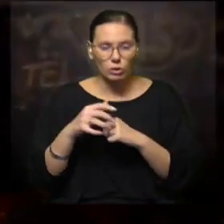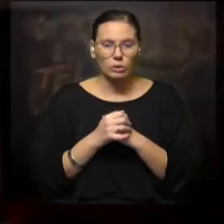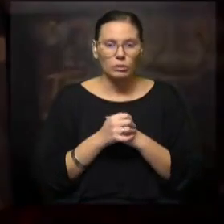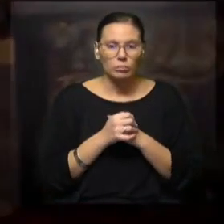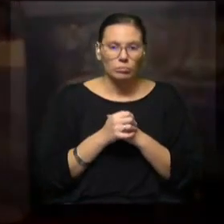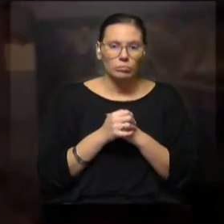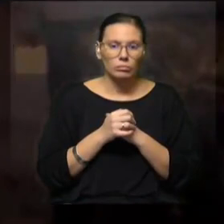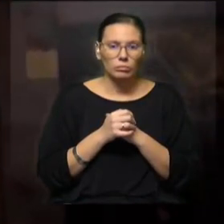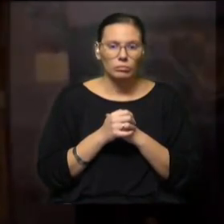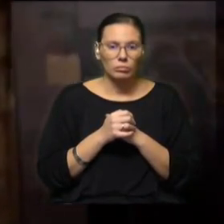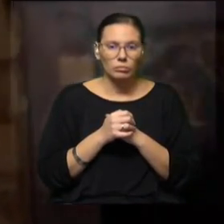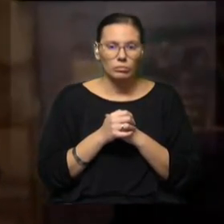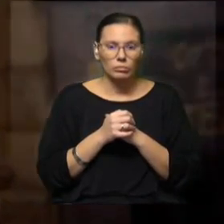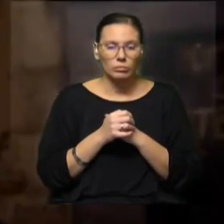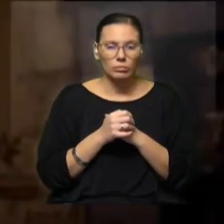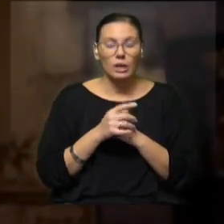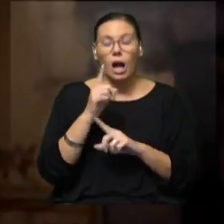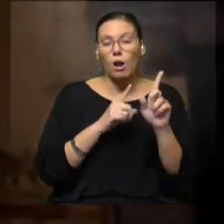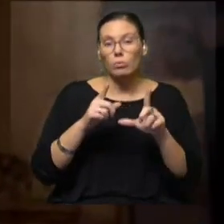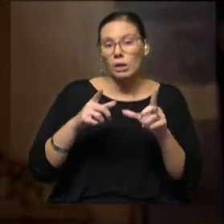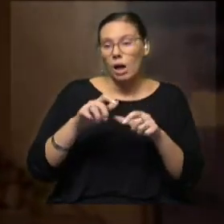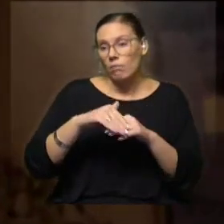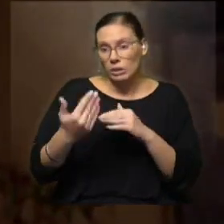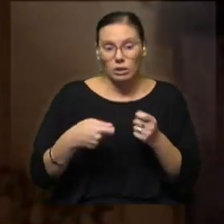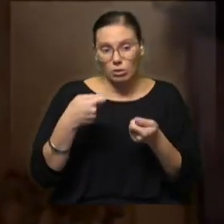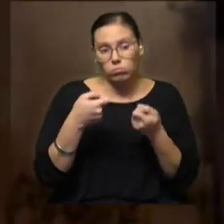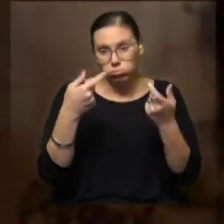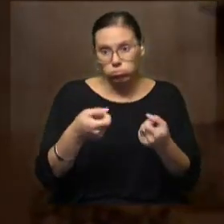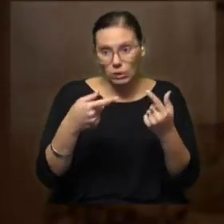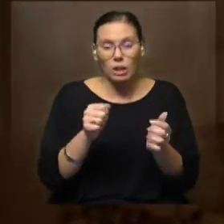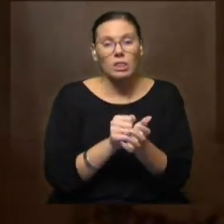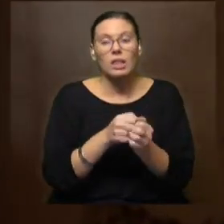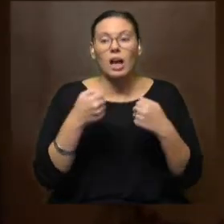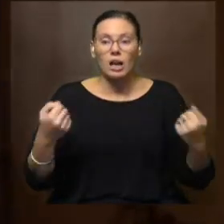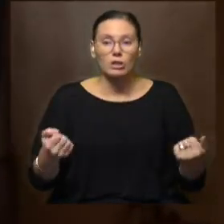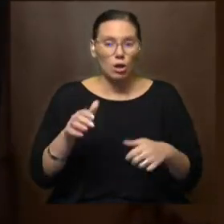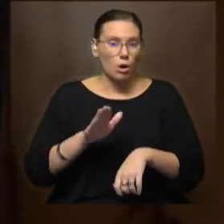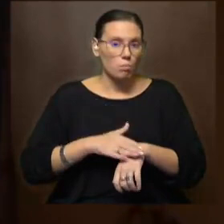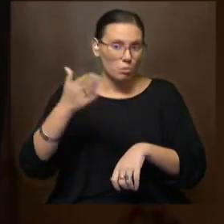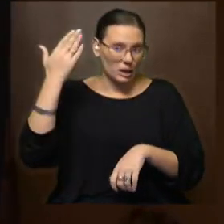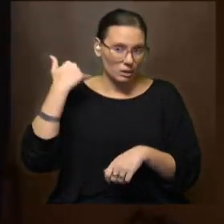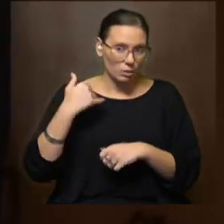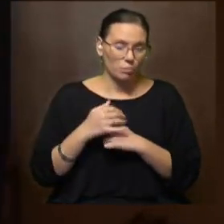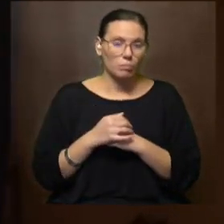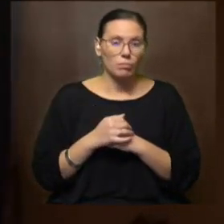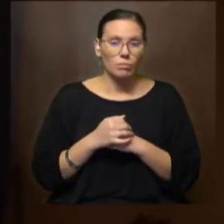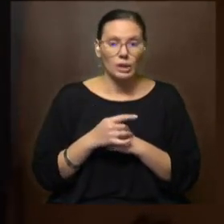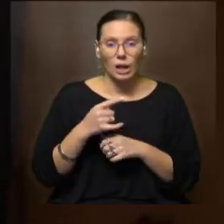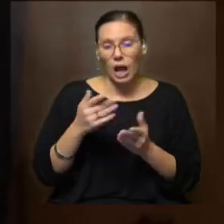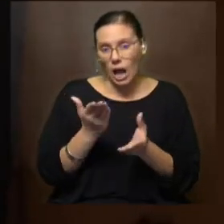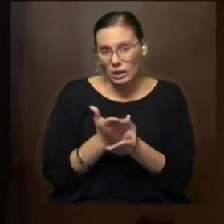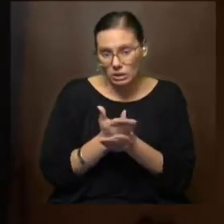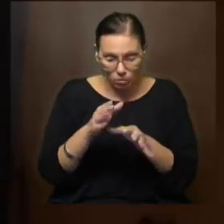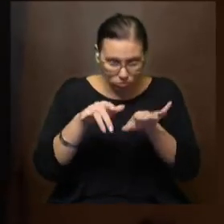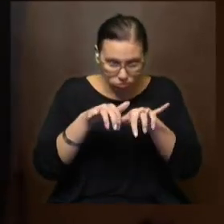específicamente? Algunas aportaron los vecinos y otras periódicos de la época. Revisión de archivo, digamos.